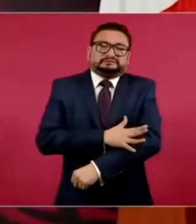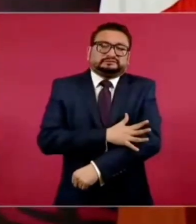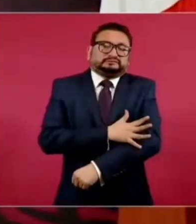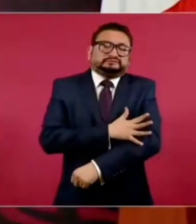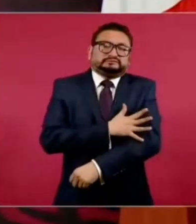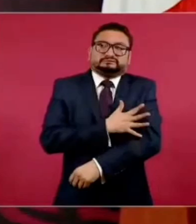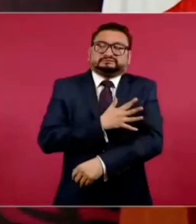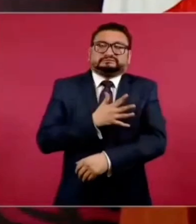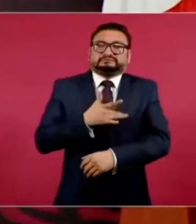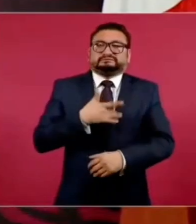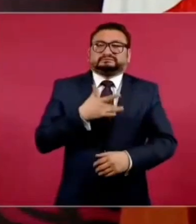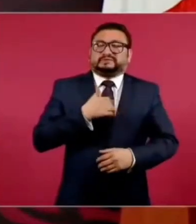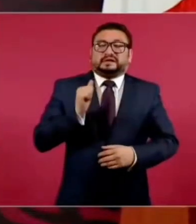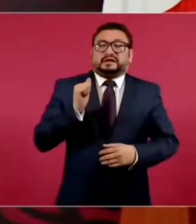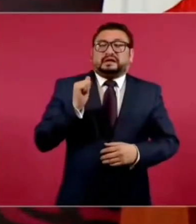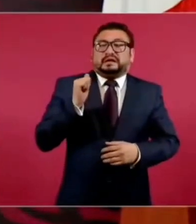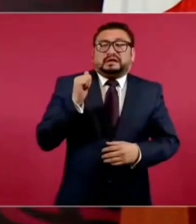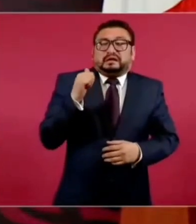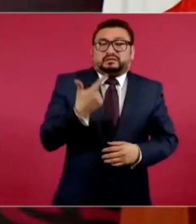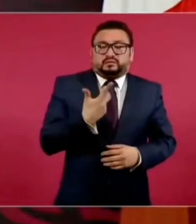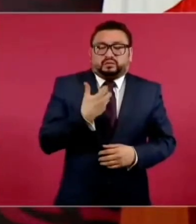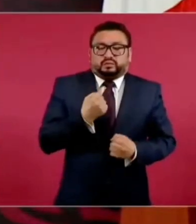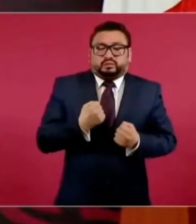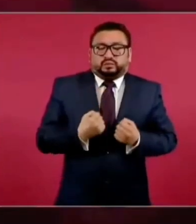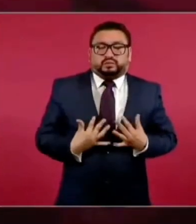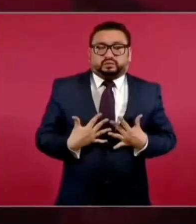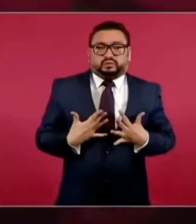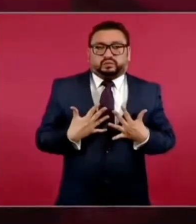algo sublime,